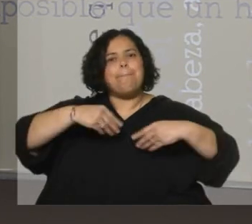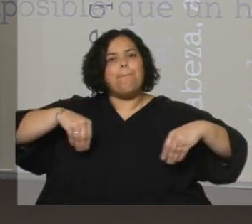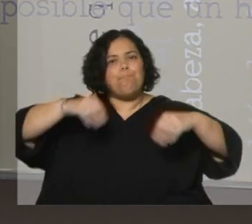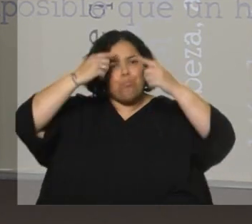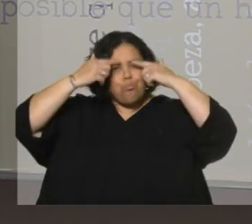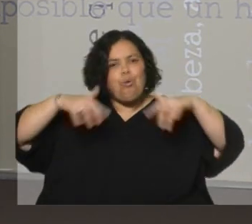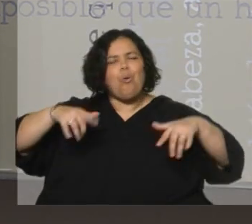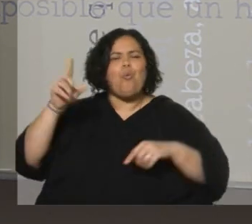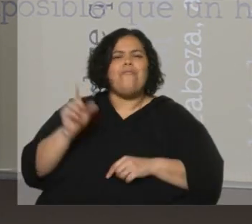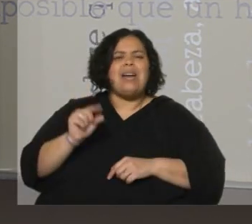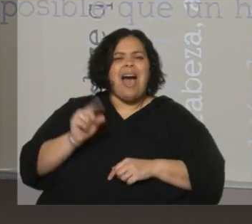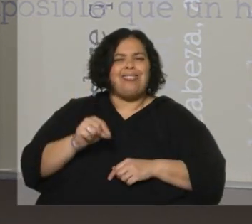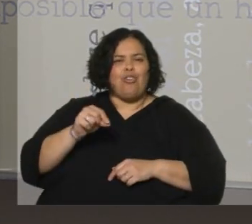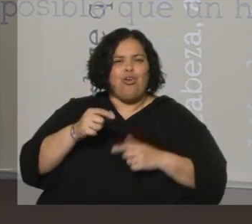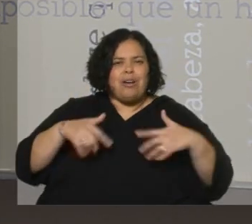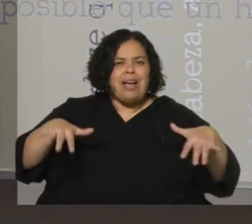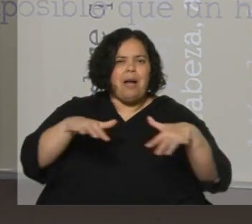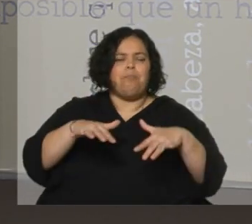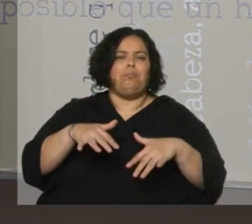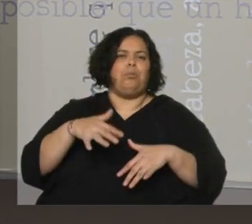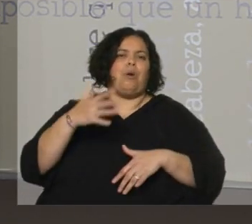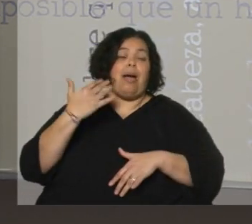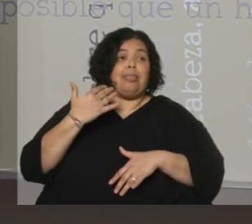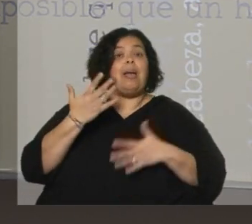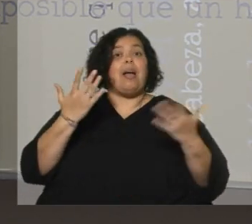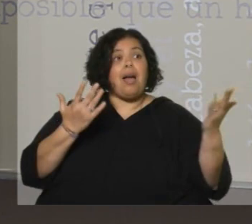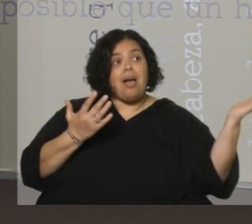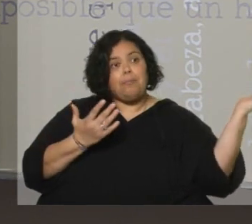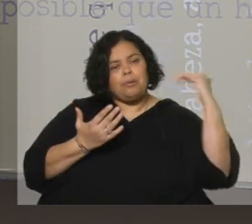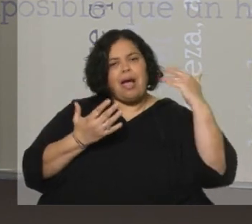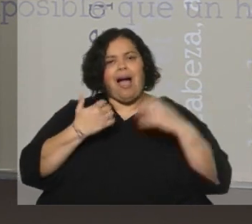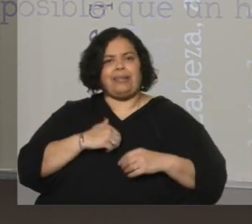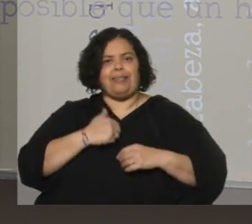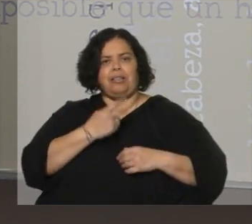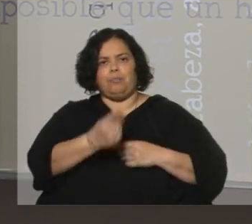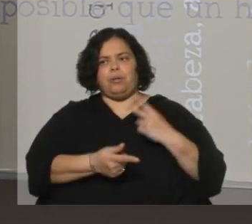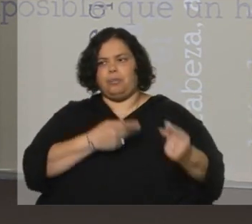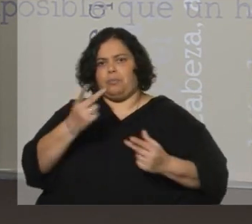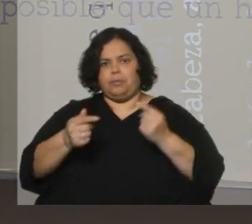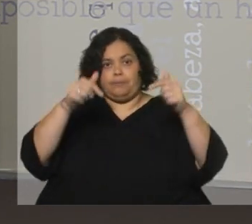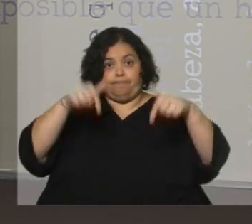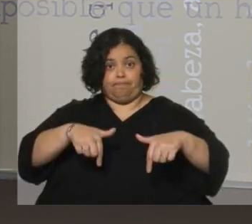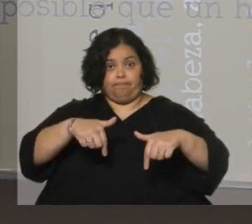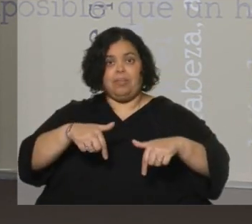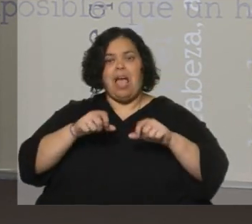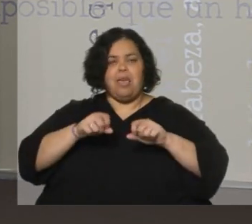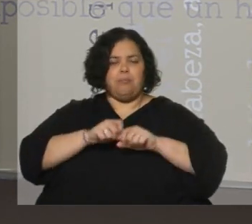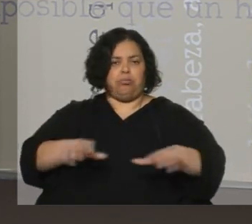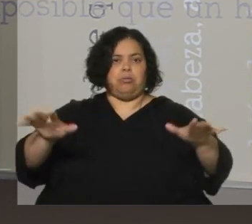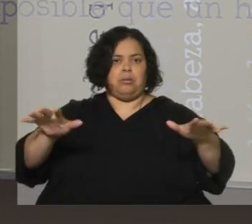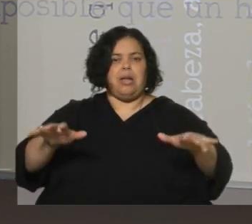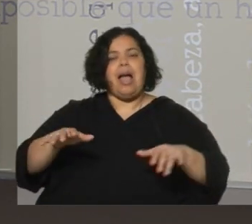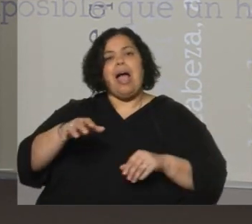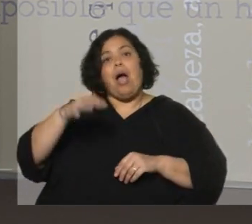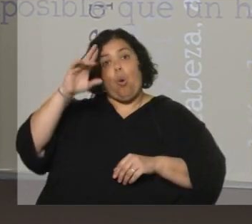crisis de la afosa donde realmente había sido un tendal económico y bueno permitió esa gran entrada se desarrolló un complejo agrícola creo Está creo que muy sólido los uruguayos